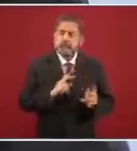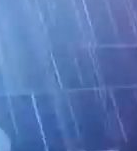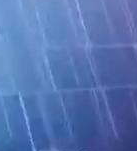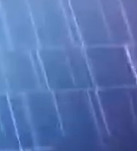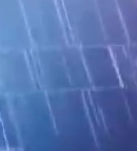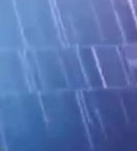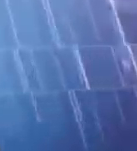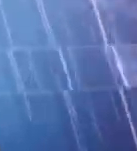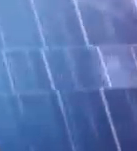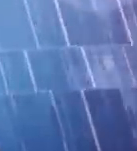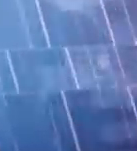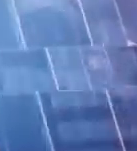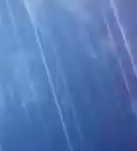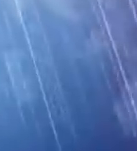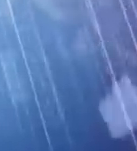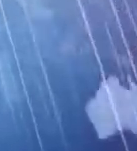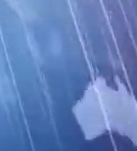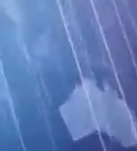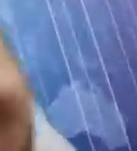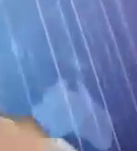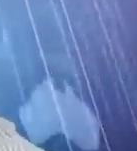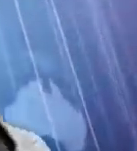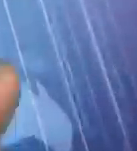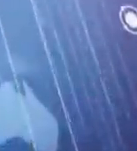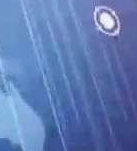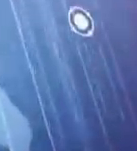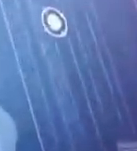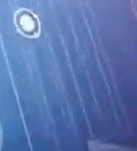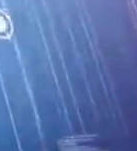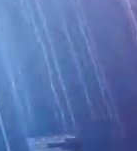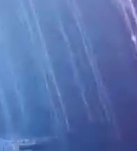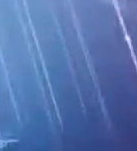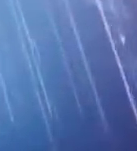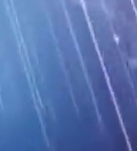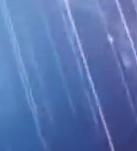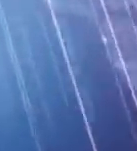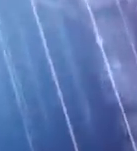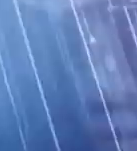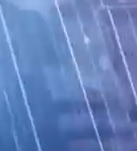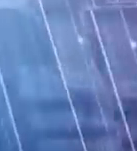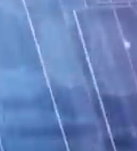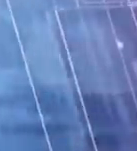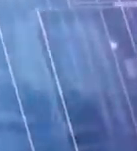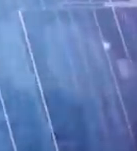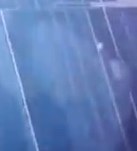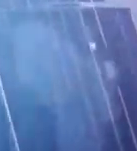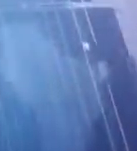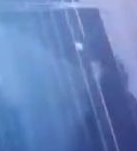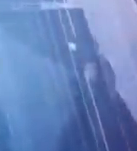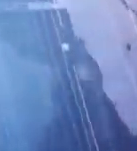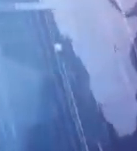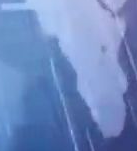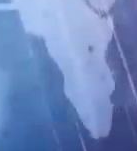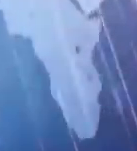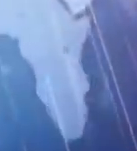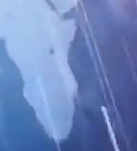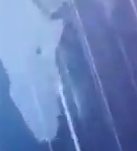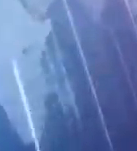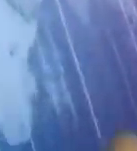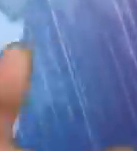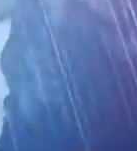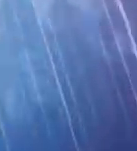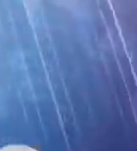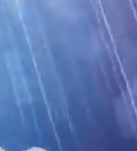empresarios. Hoy López Obrador en la mañanera se recordó del incidente que tuvo hace una semana cuando un ciudadano que después apodaron Lord Ridículo,